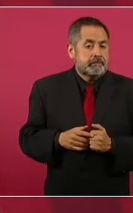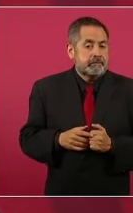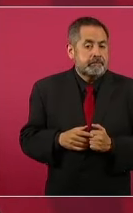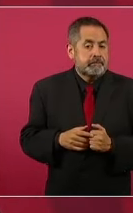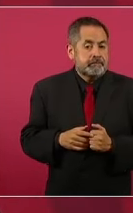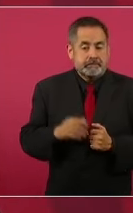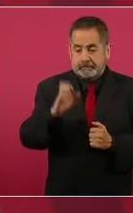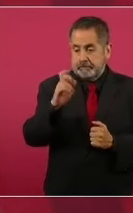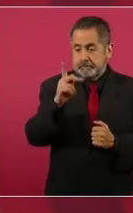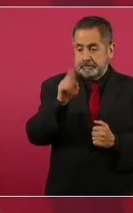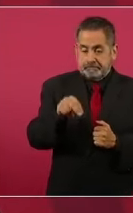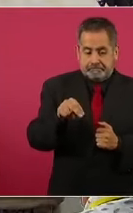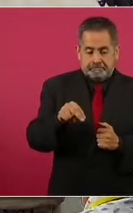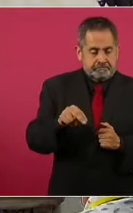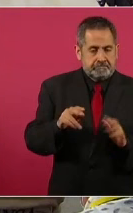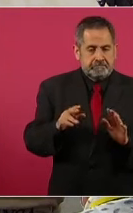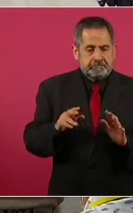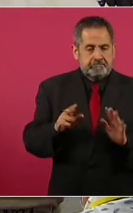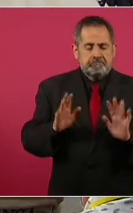Y